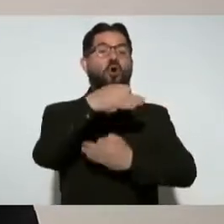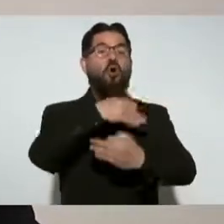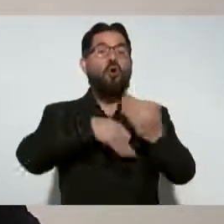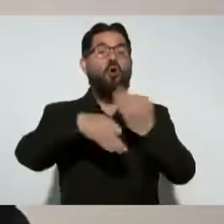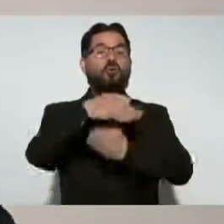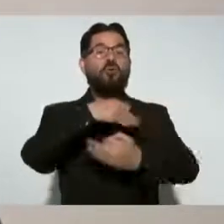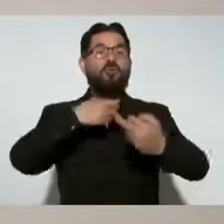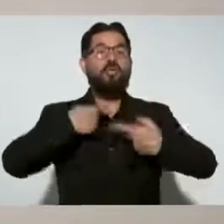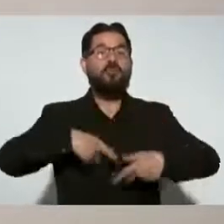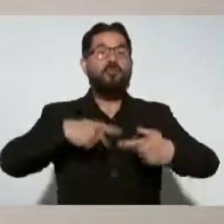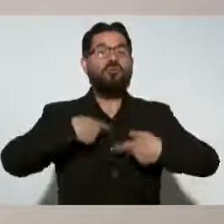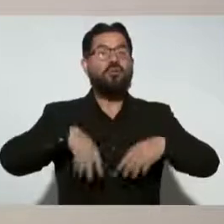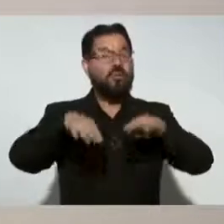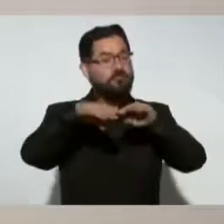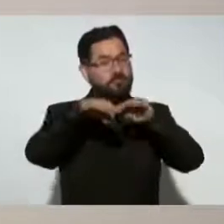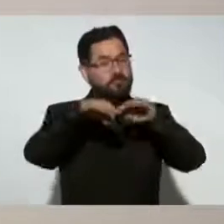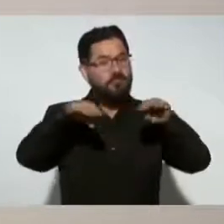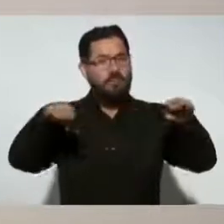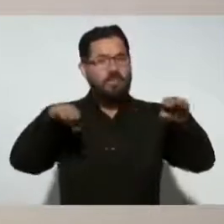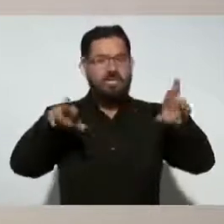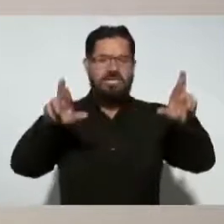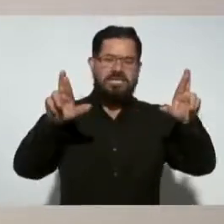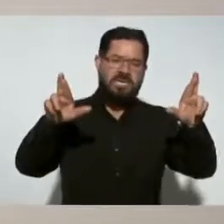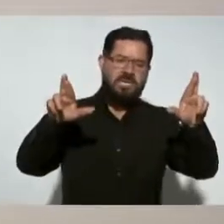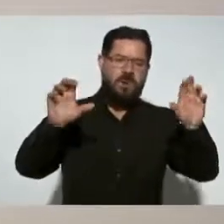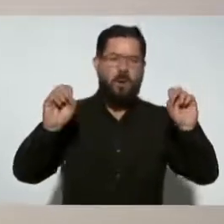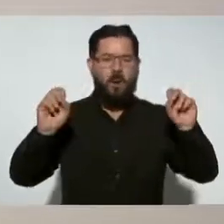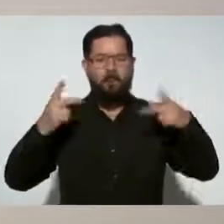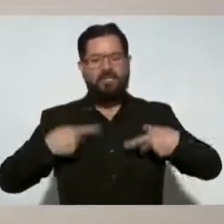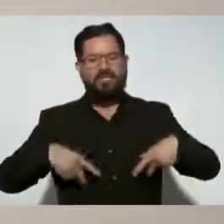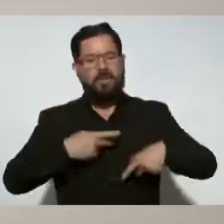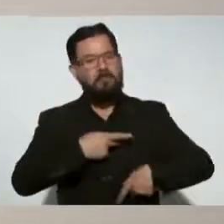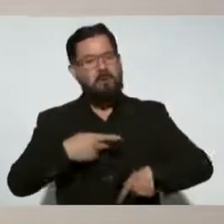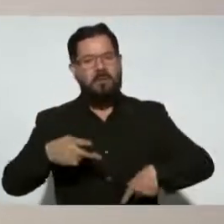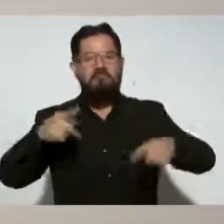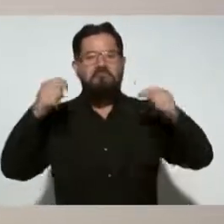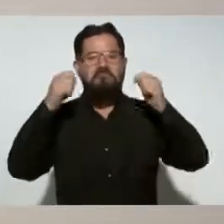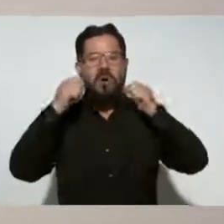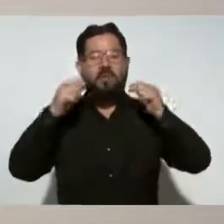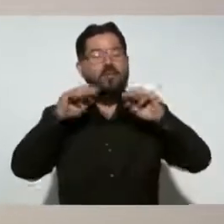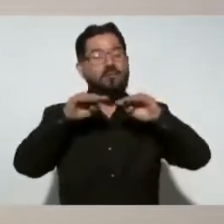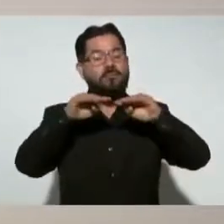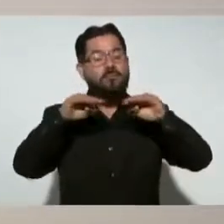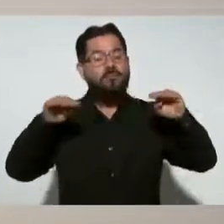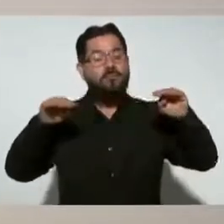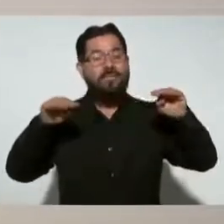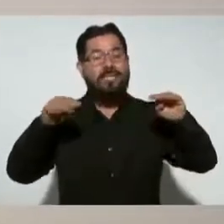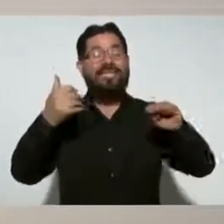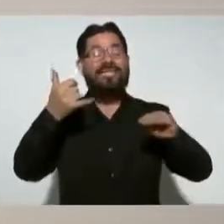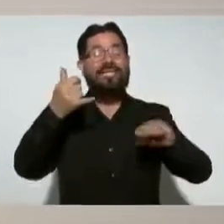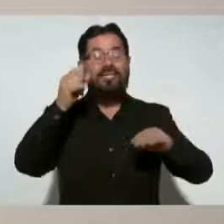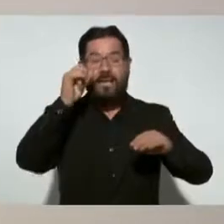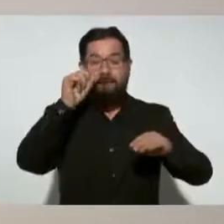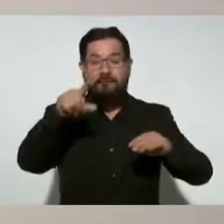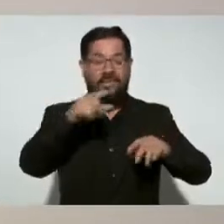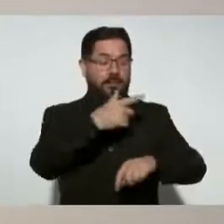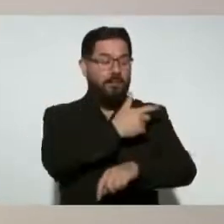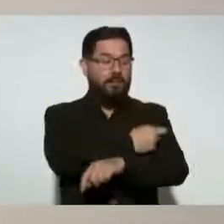Significa que es para todos, ricos, pobres, y gratuita.